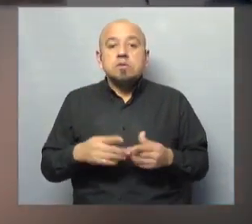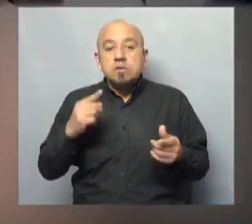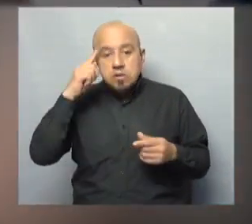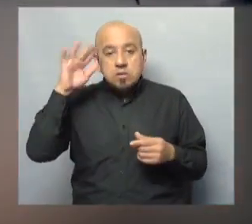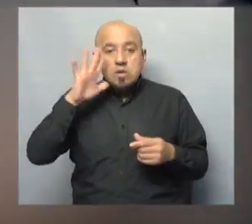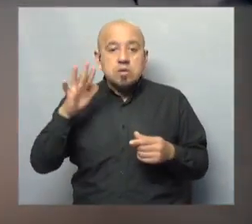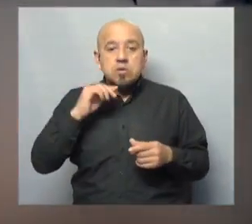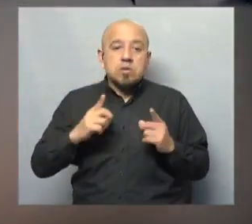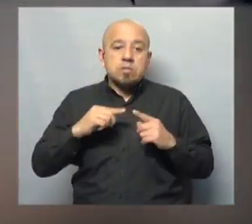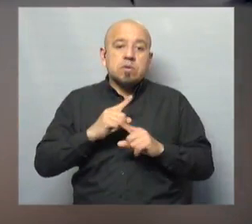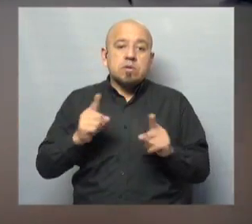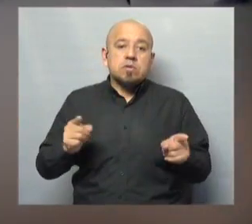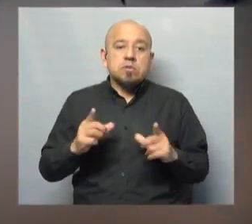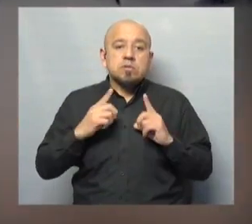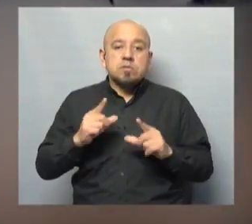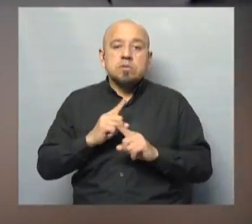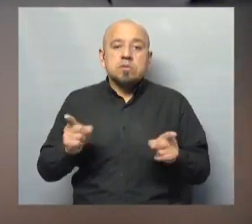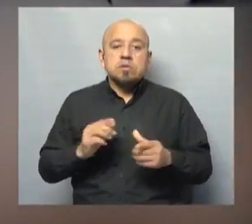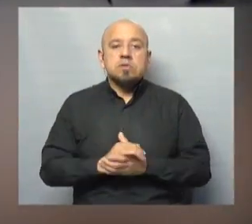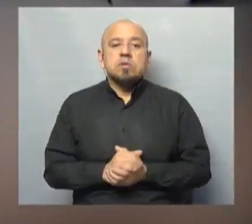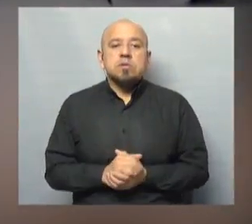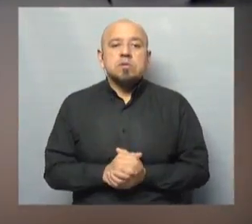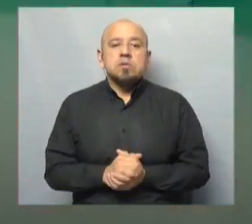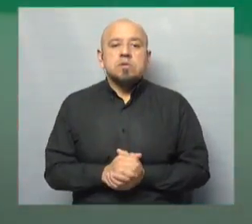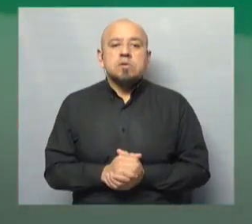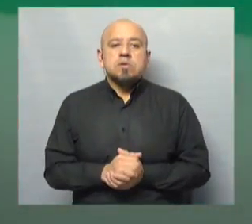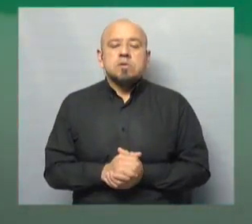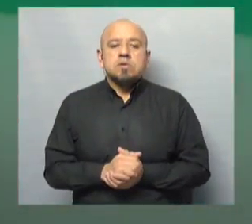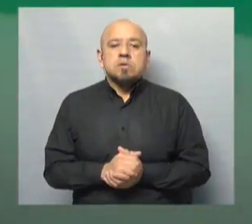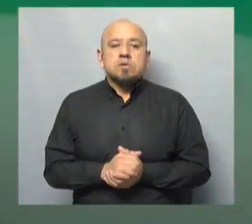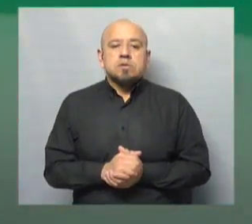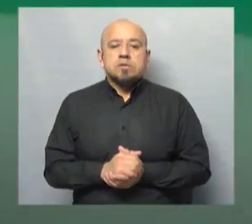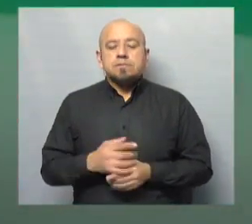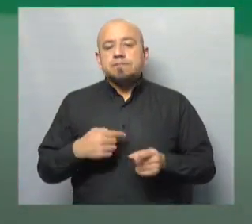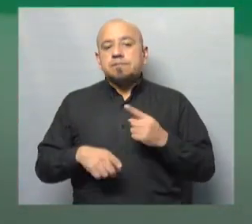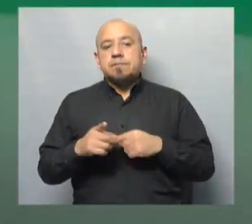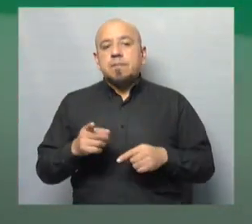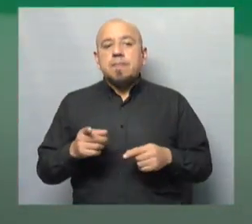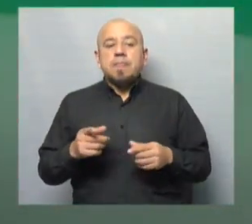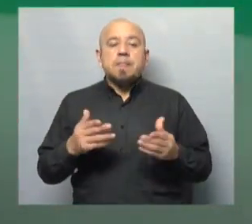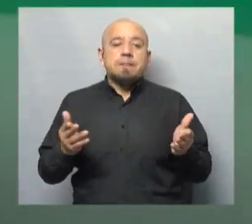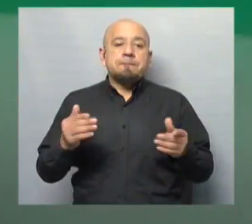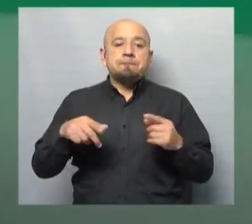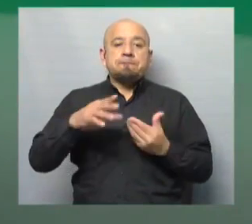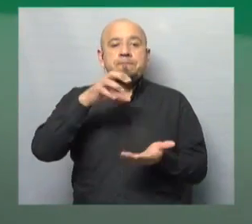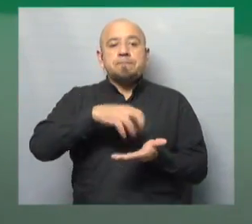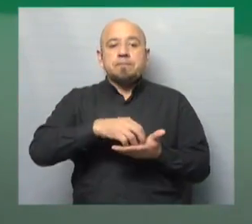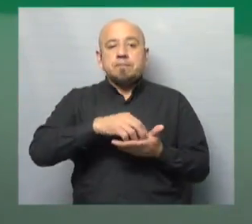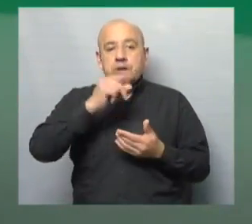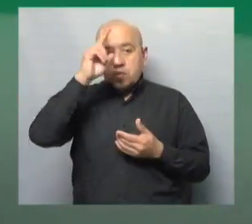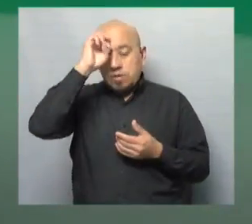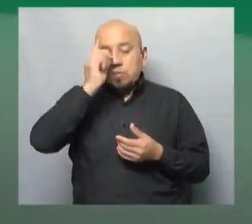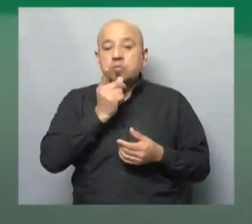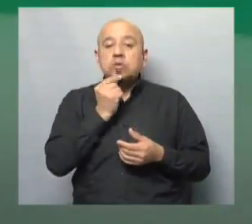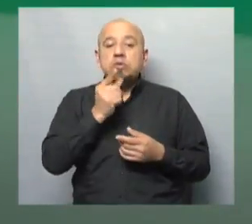espero que no espero nada más que supongo y el uso de autoridades políticas de las instalaciones del hospital policial